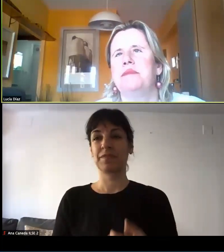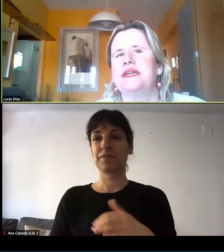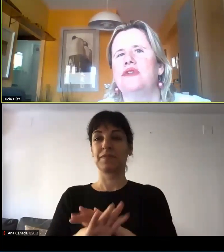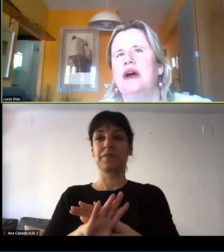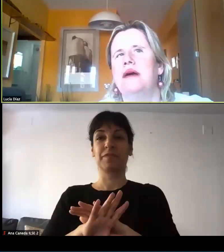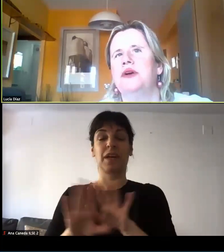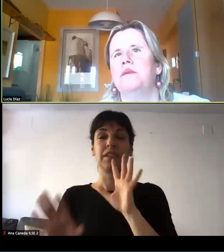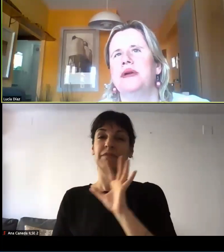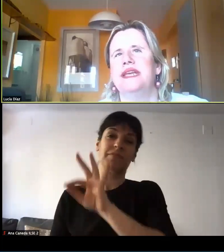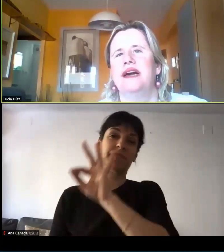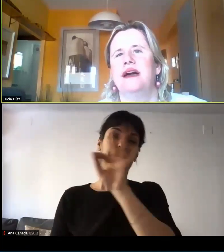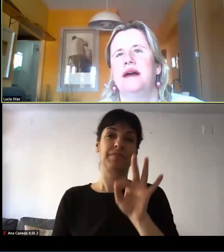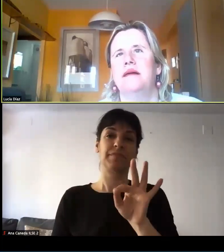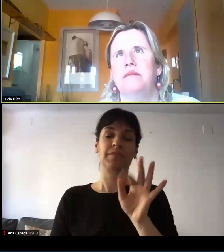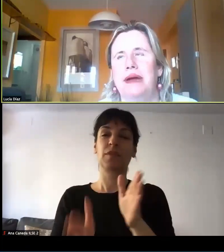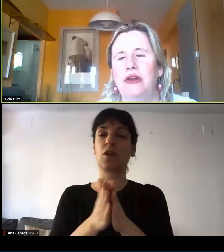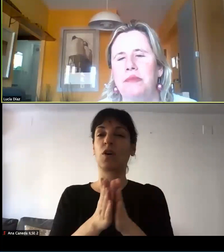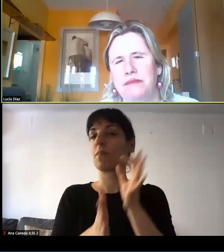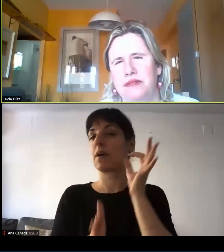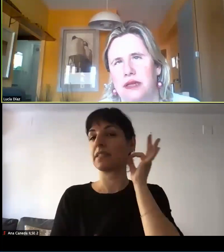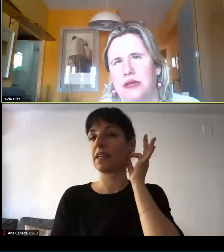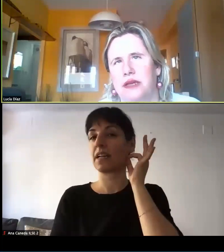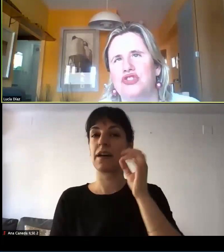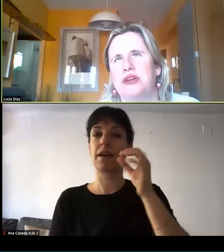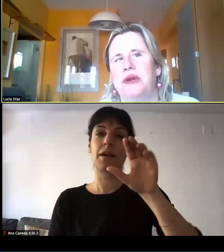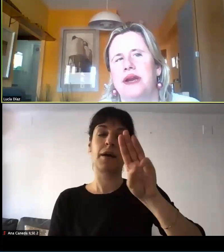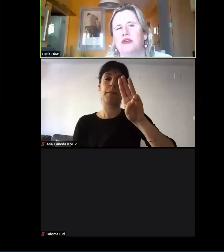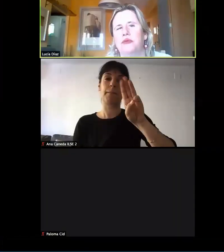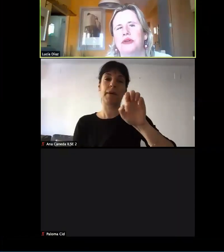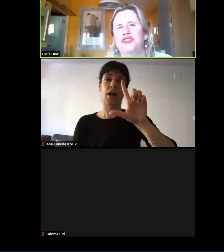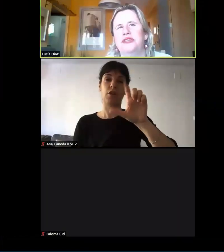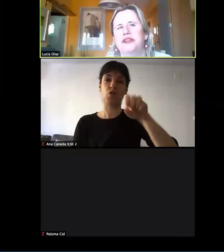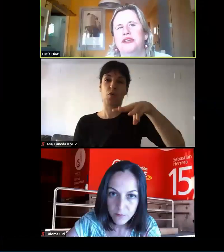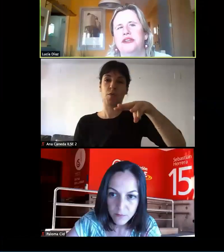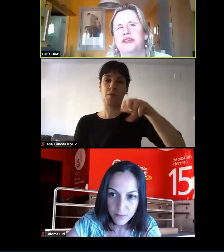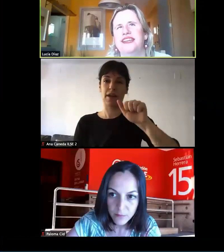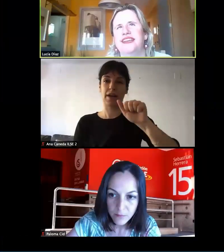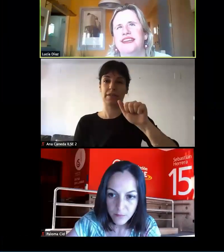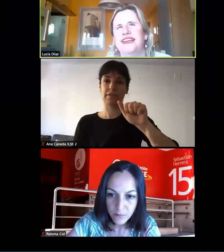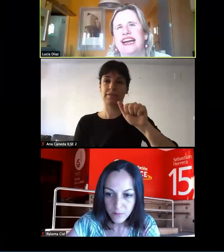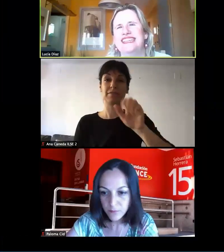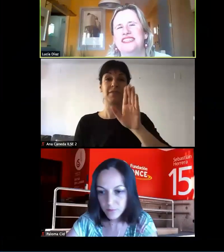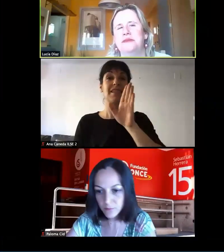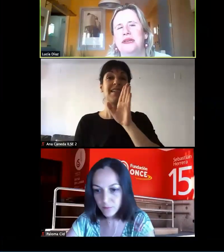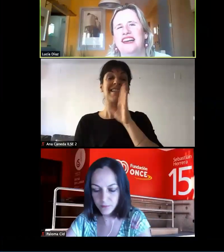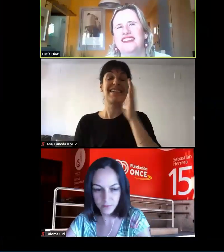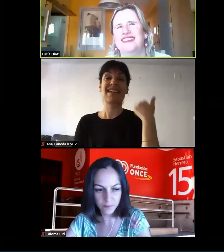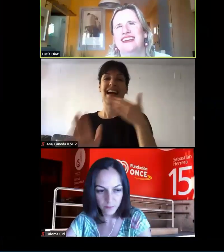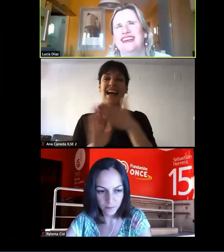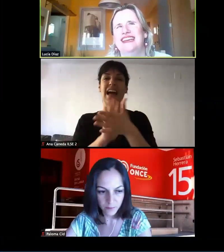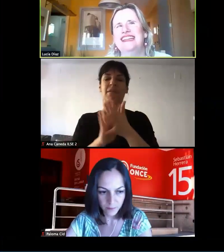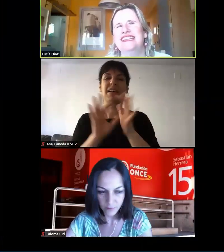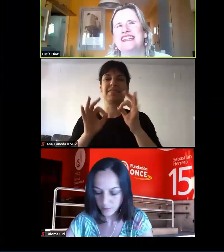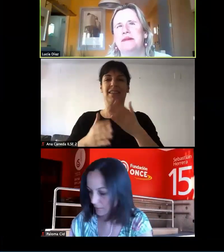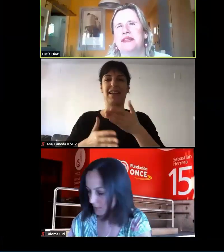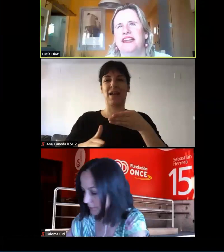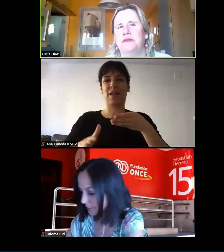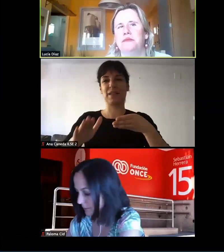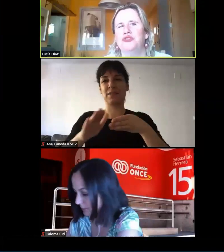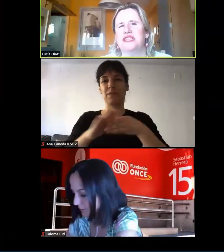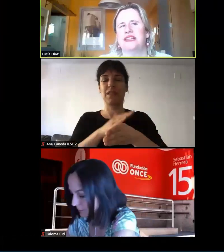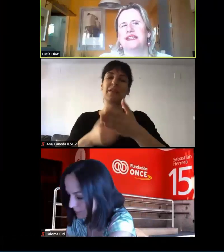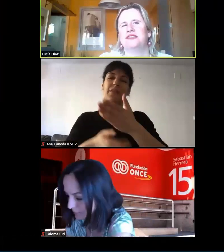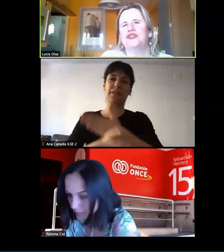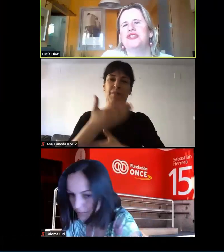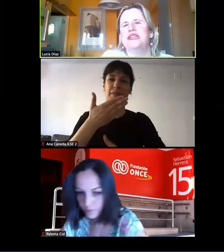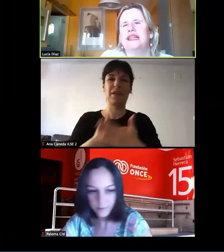a dar paso a mi compañera Paloma, que nos hablará, como he dicho anteriormente, de accesibilidad y de discapacidad.